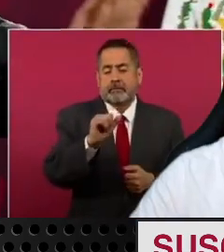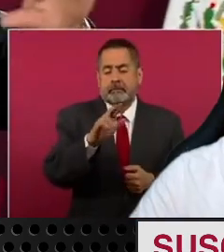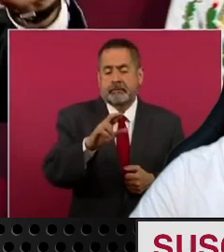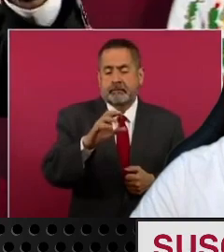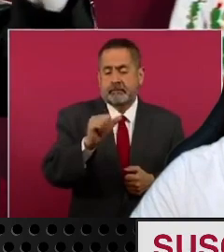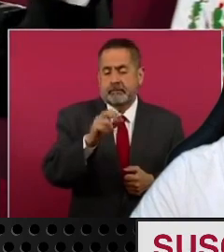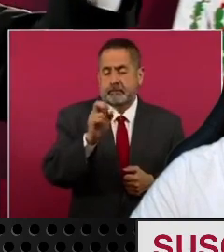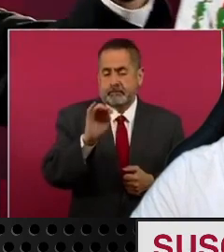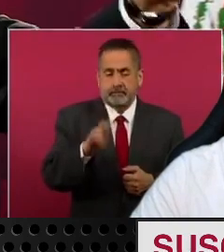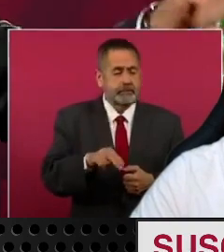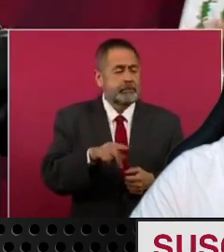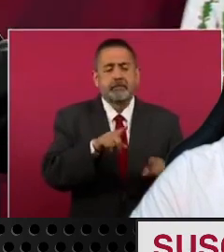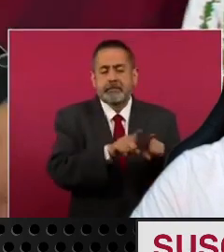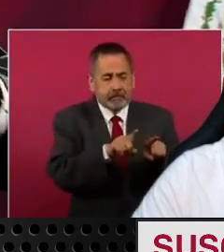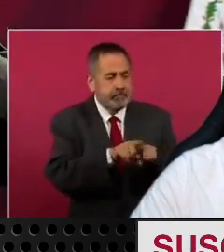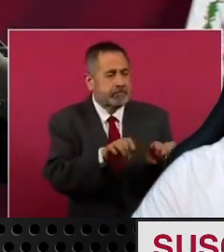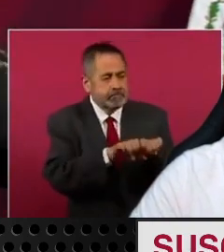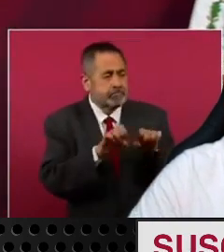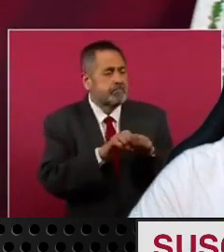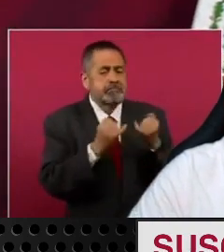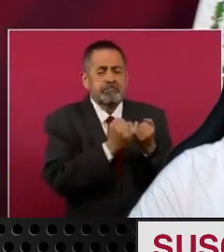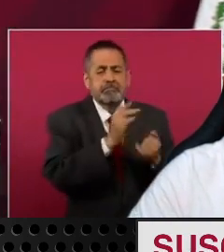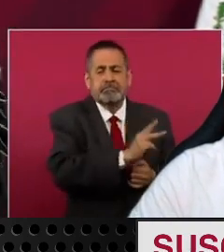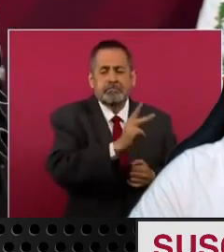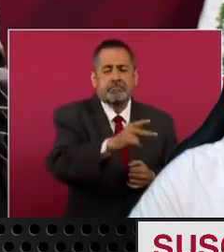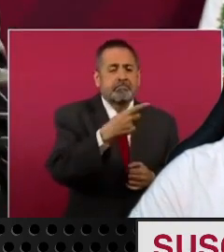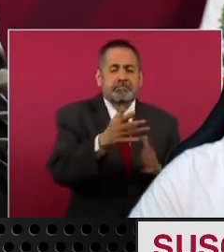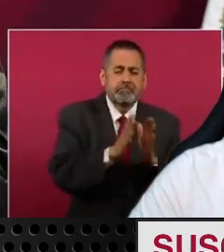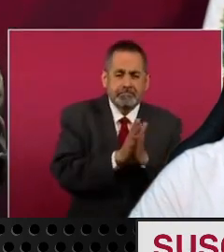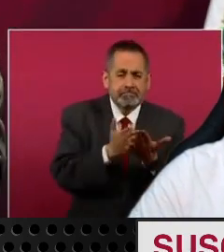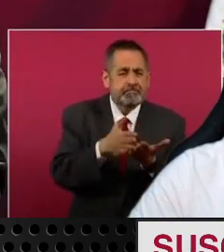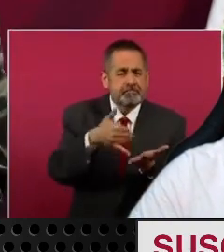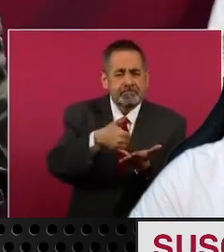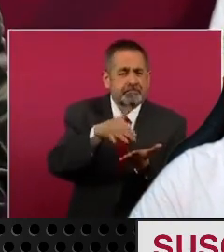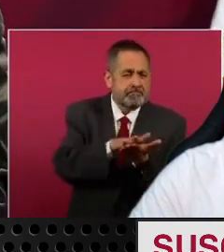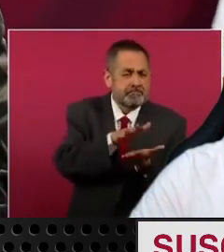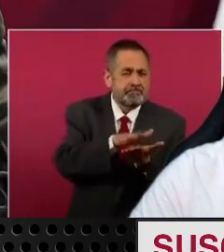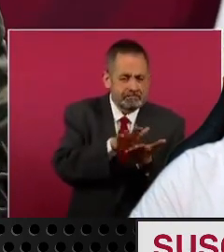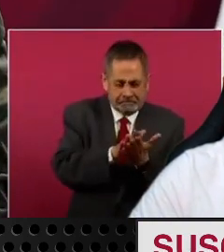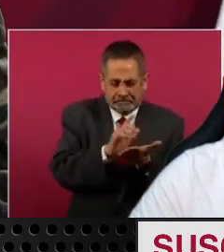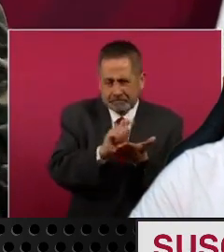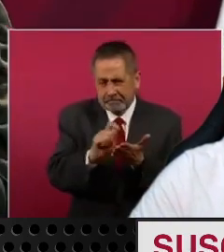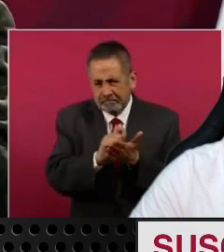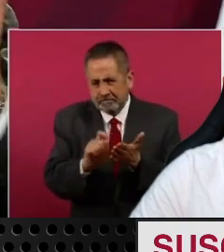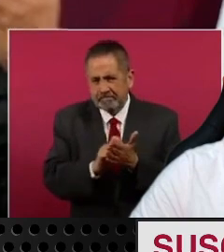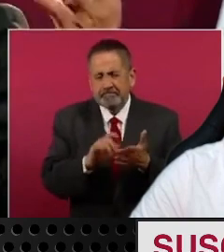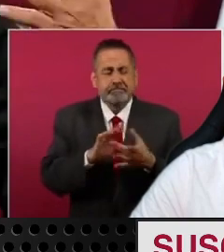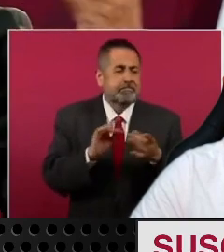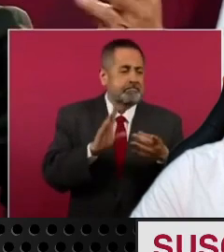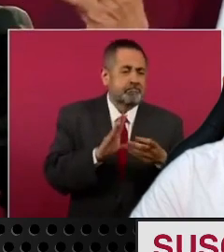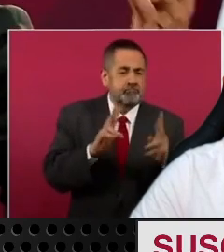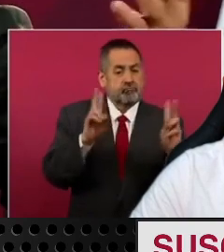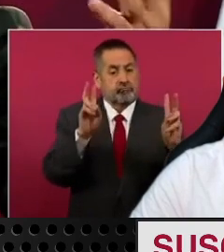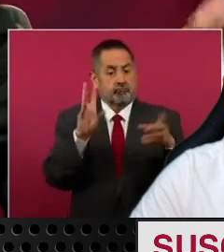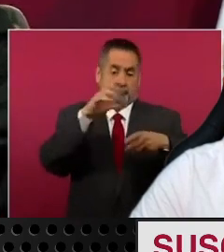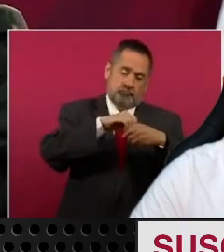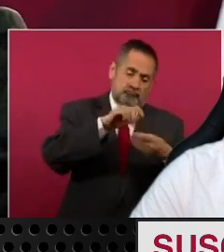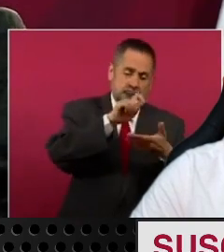equipo editaban libros contenidos